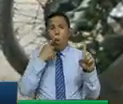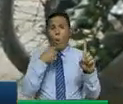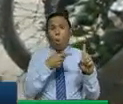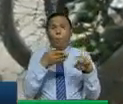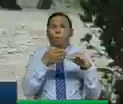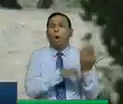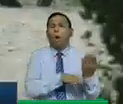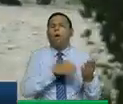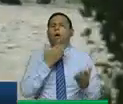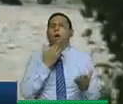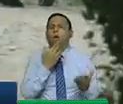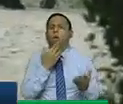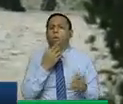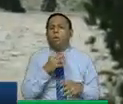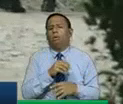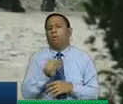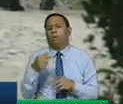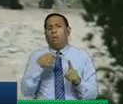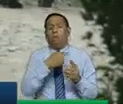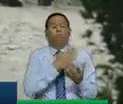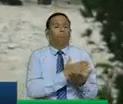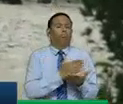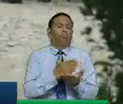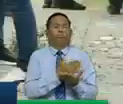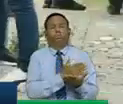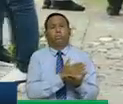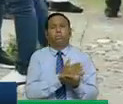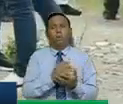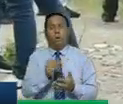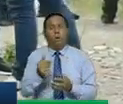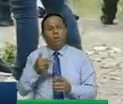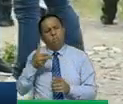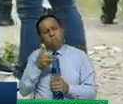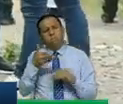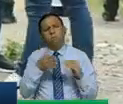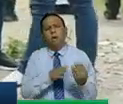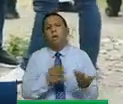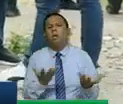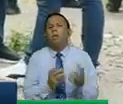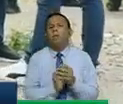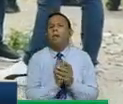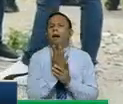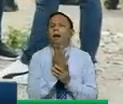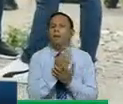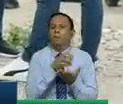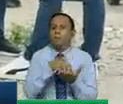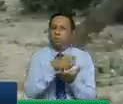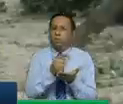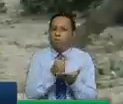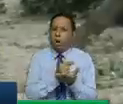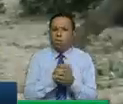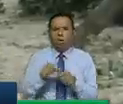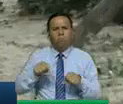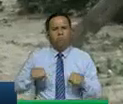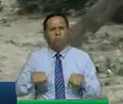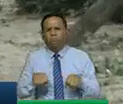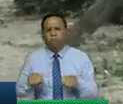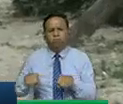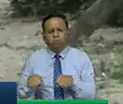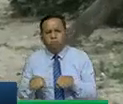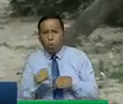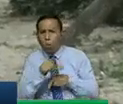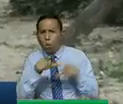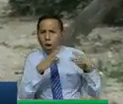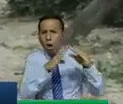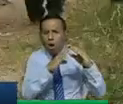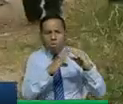acribillado mientras cocinaba en el exterior de su vivienda en el Cantón Milagro, provincia del Guayas. Sujetos motorizados llegaron al sitio